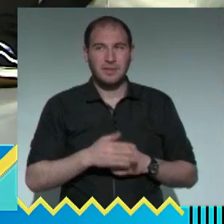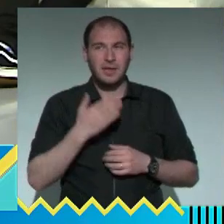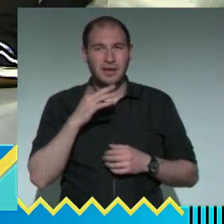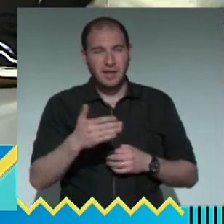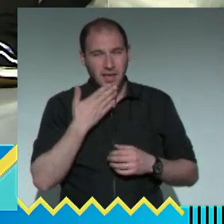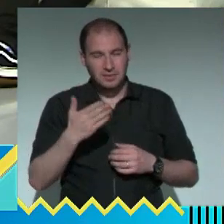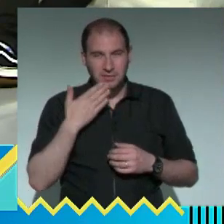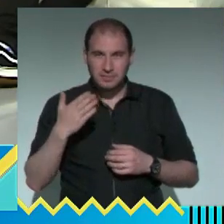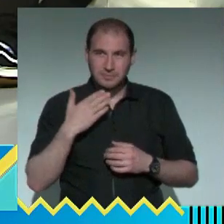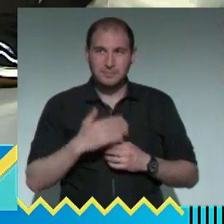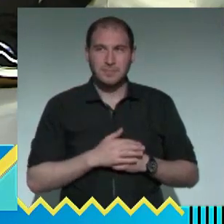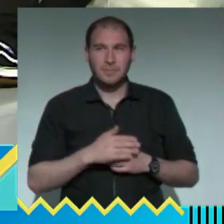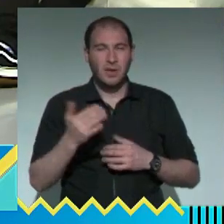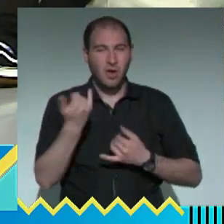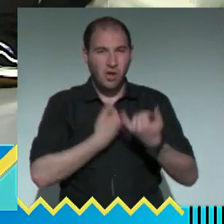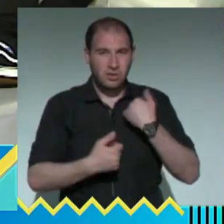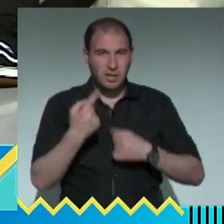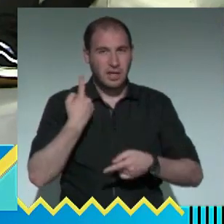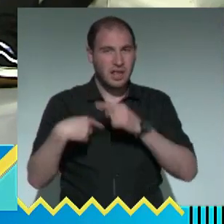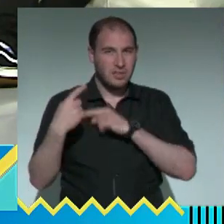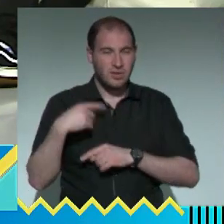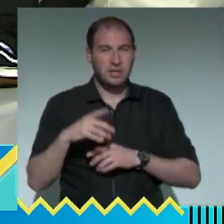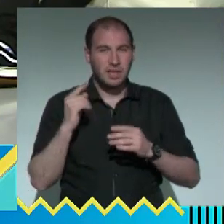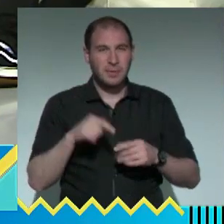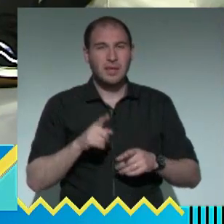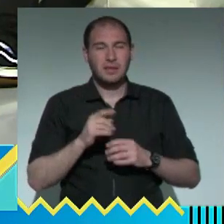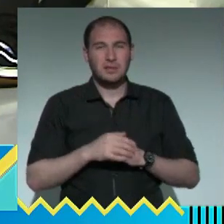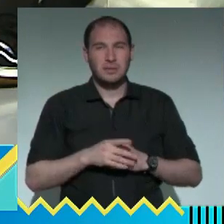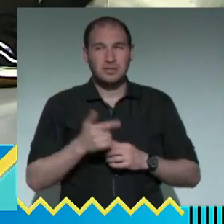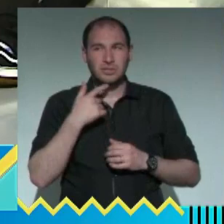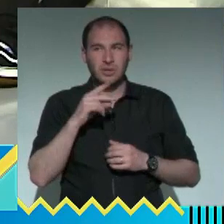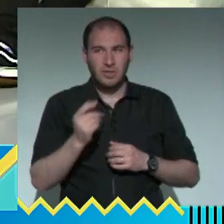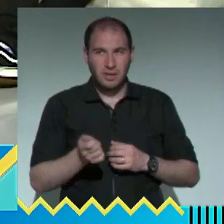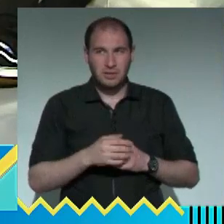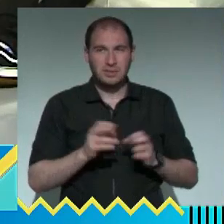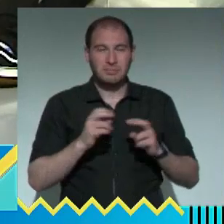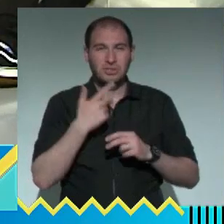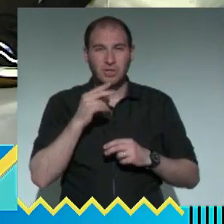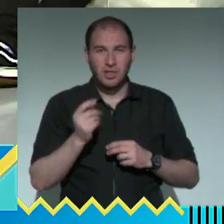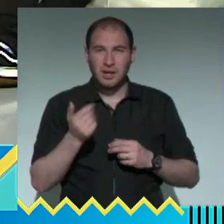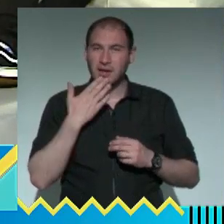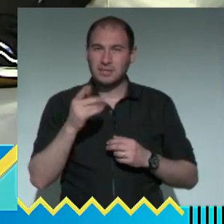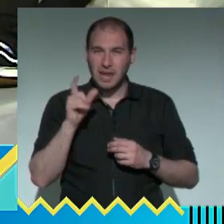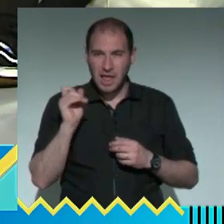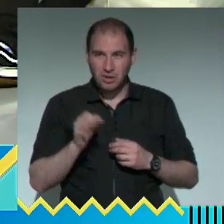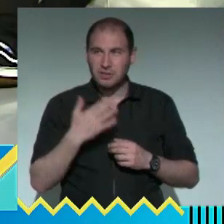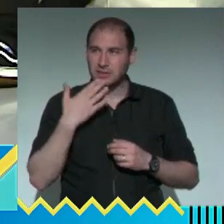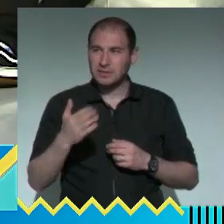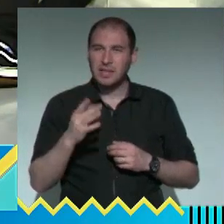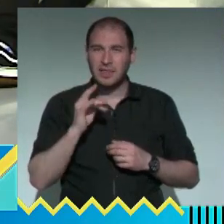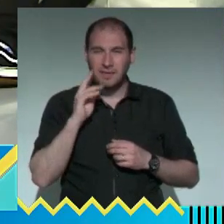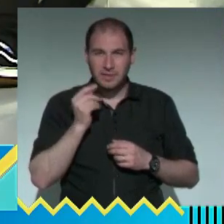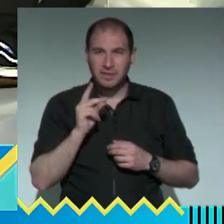muchas gracias. Bueno, por contarnos esas historias y meternos en Soda Stereo, en el mundo de Soda Stereo. Leo, muchas gracias. Gracias.